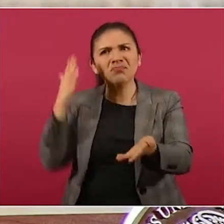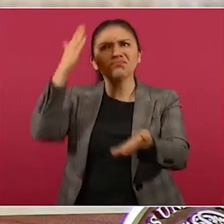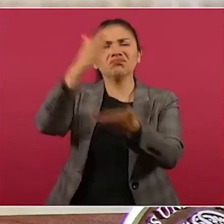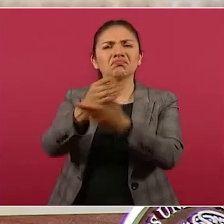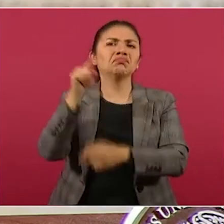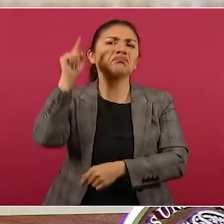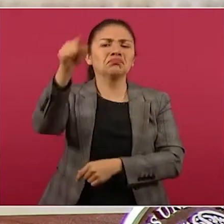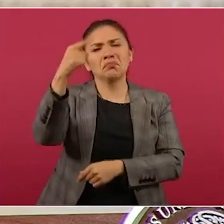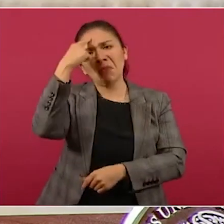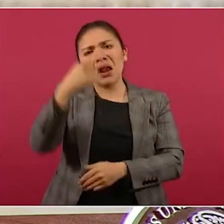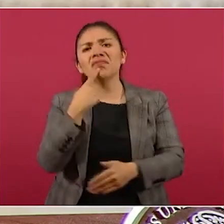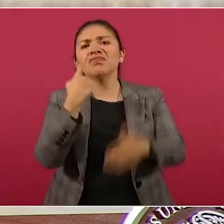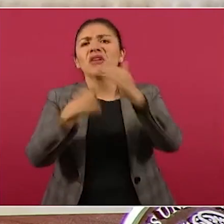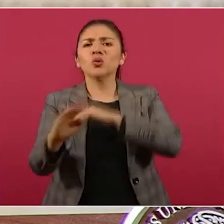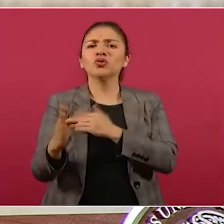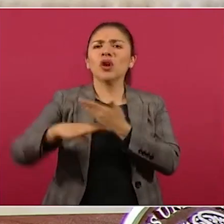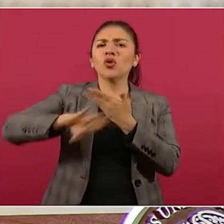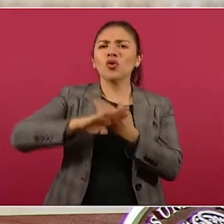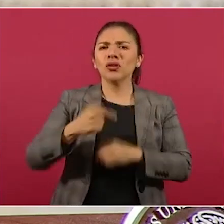denunciarme.